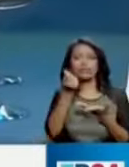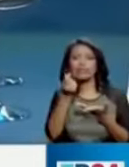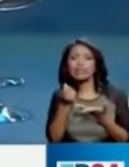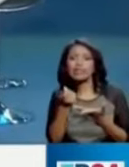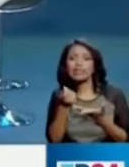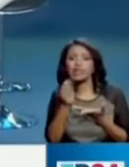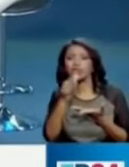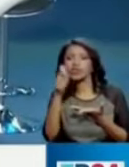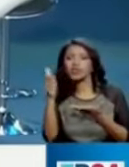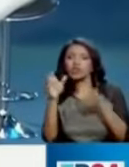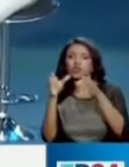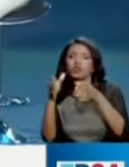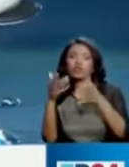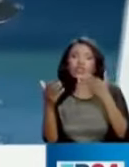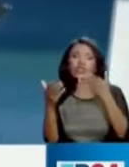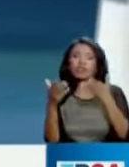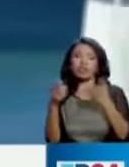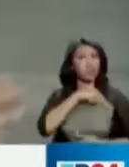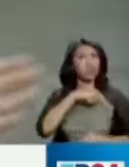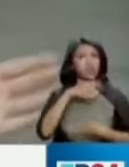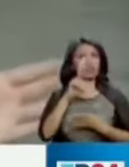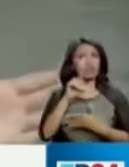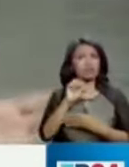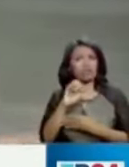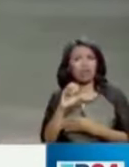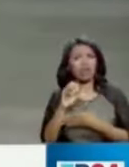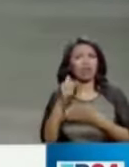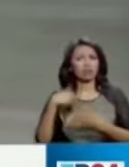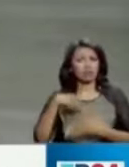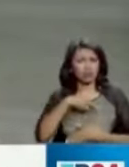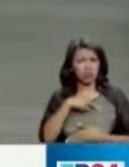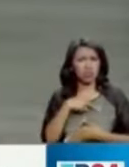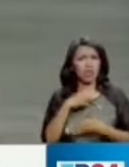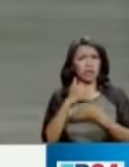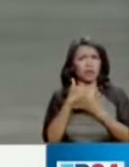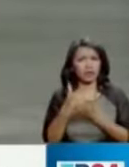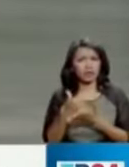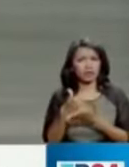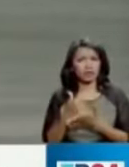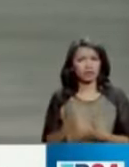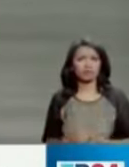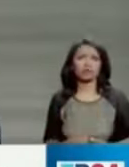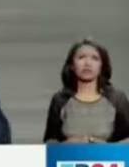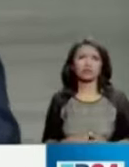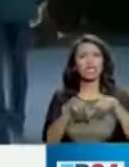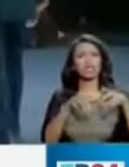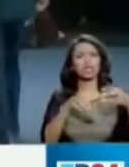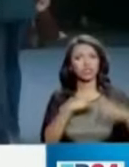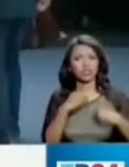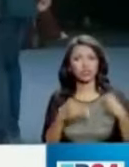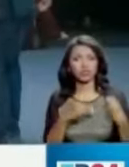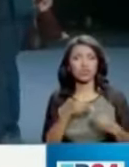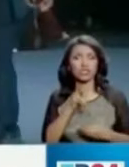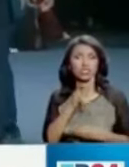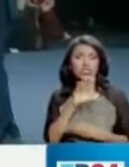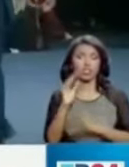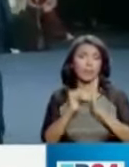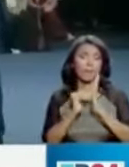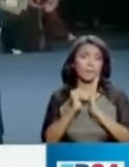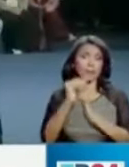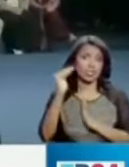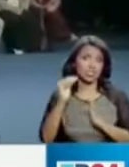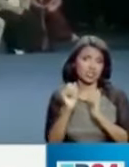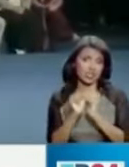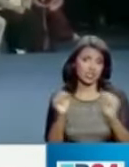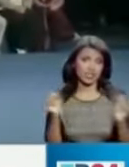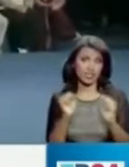implementado los 7 candidatos que están corriendo versus la propuesta que ha presentado Gordón, que